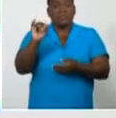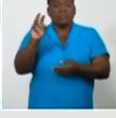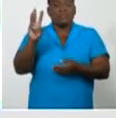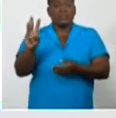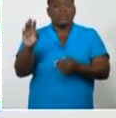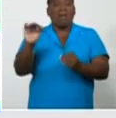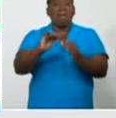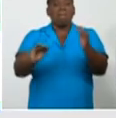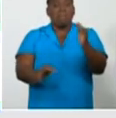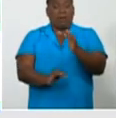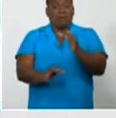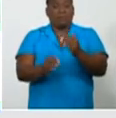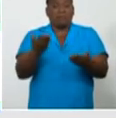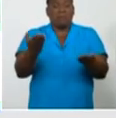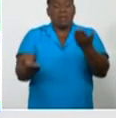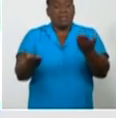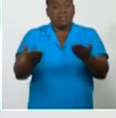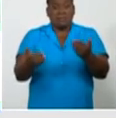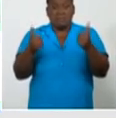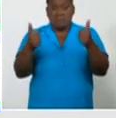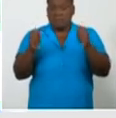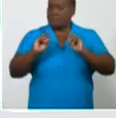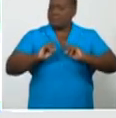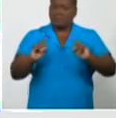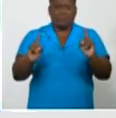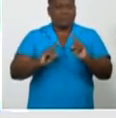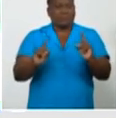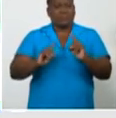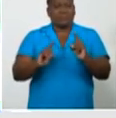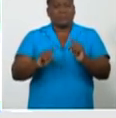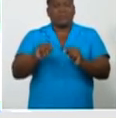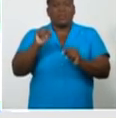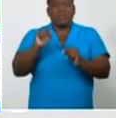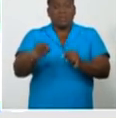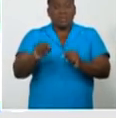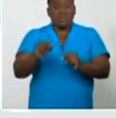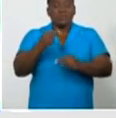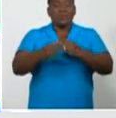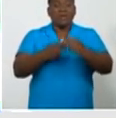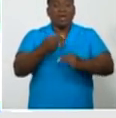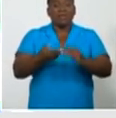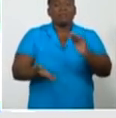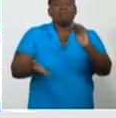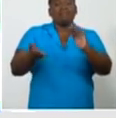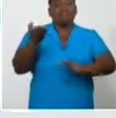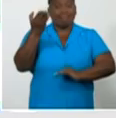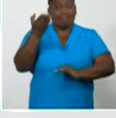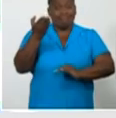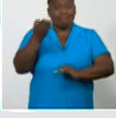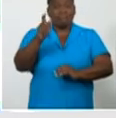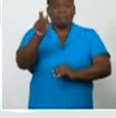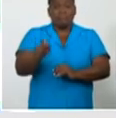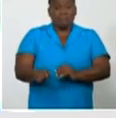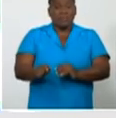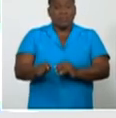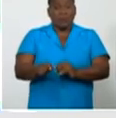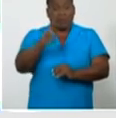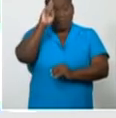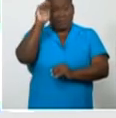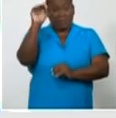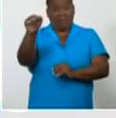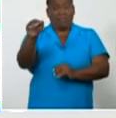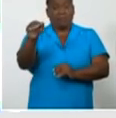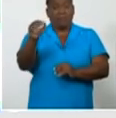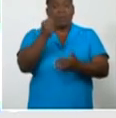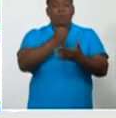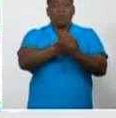hacen un balance negativo que conllevan a un incremento en el número de casos activos confirmados que